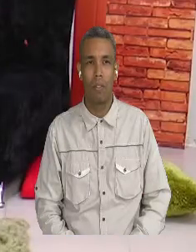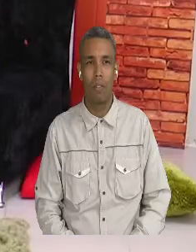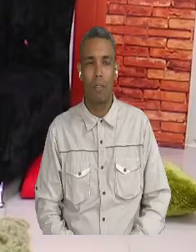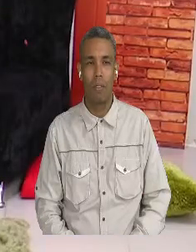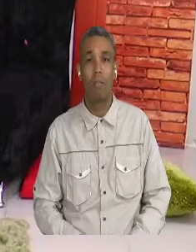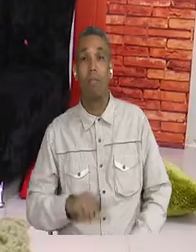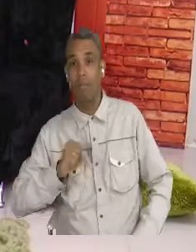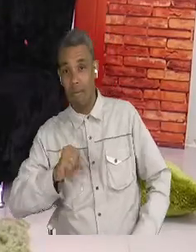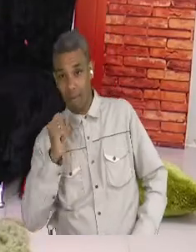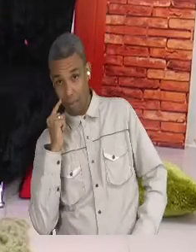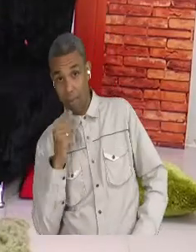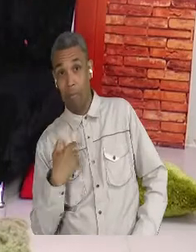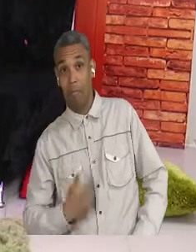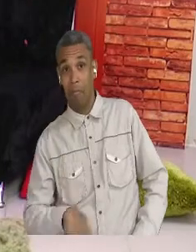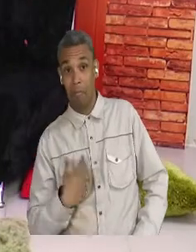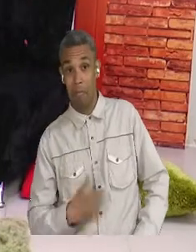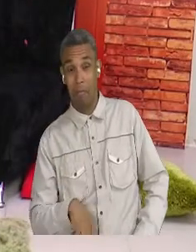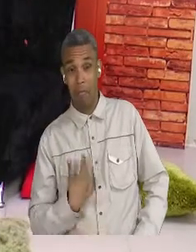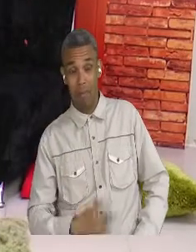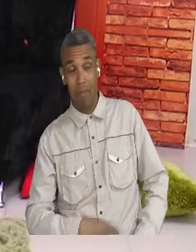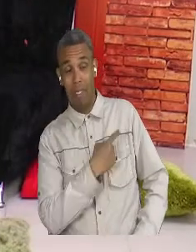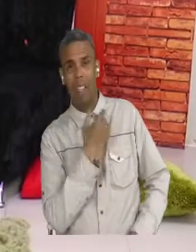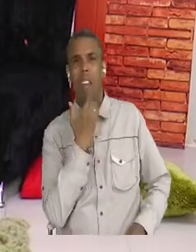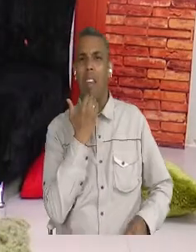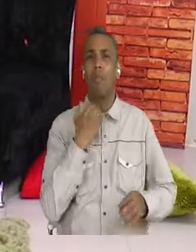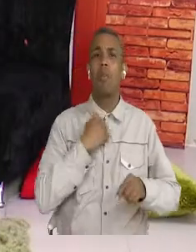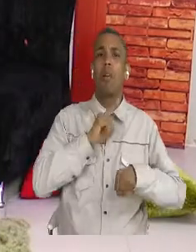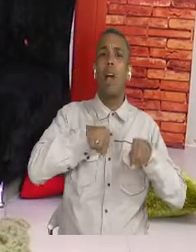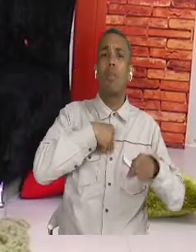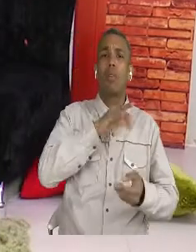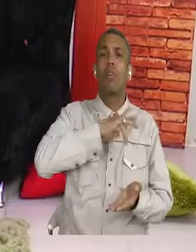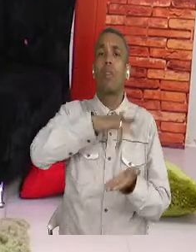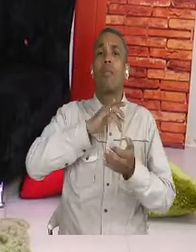Con esos me castigan. Con este ejercicio castigamos a las personas que llegan tarde a la clase, ¿sí?